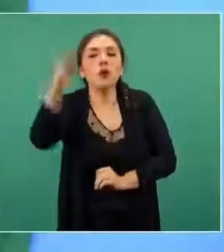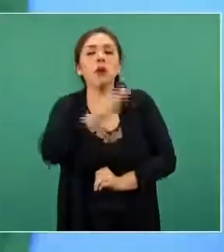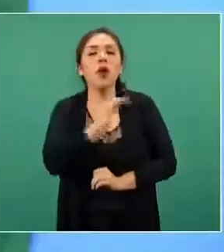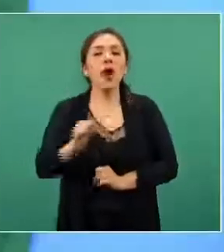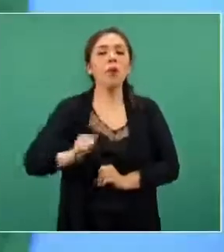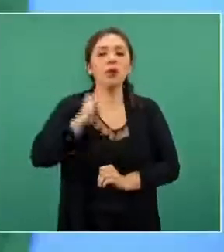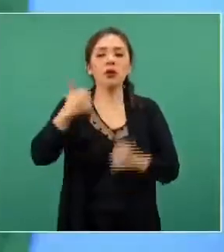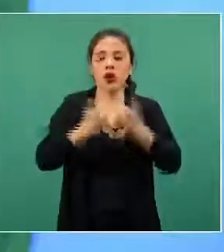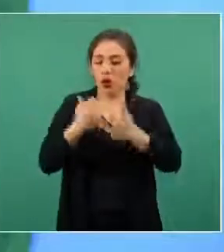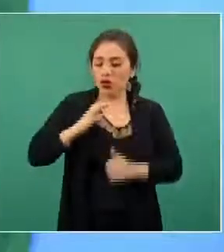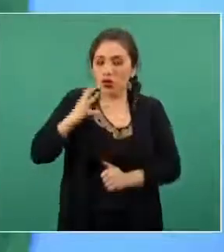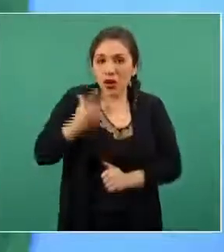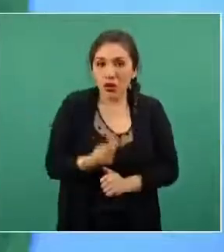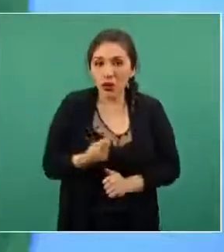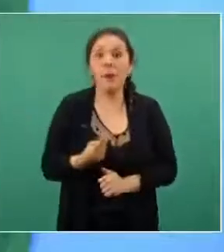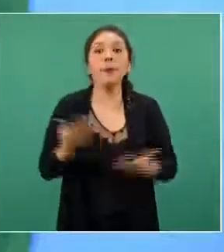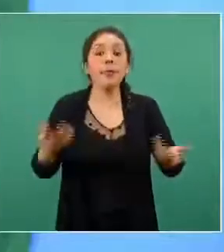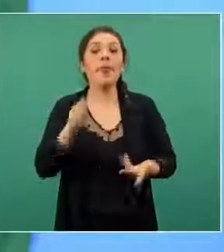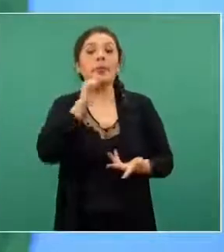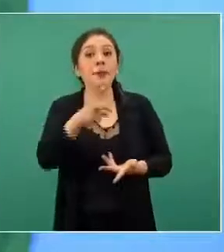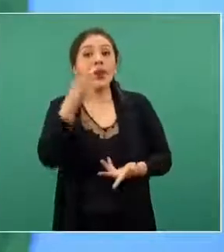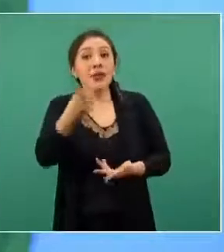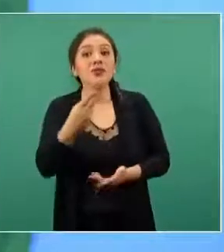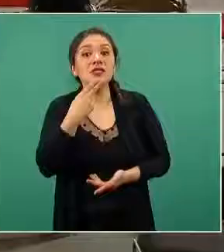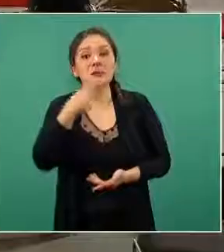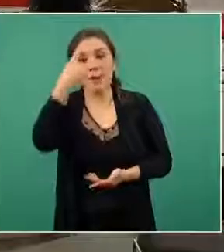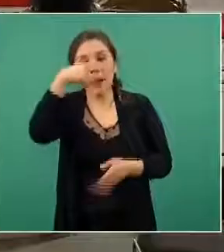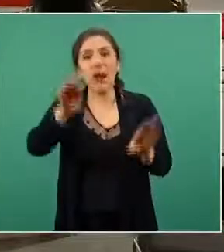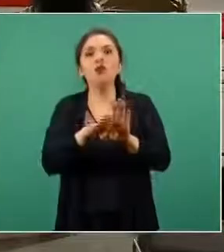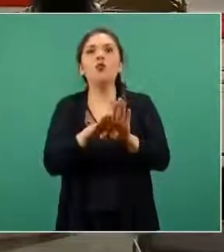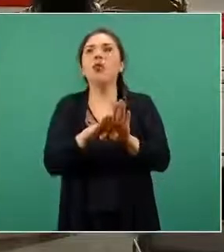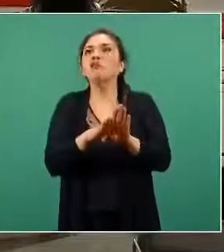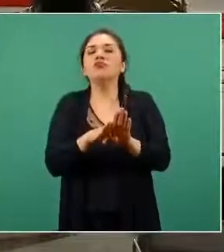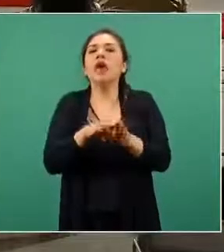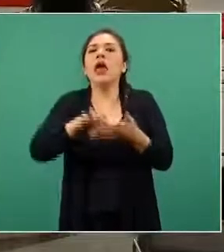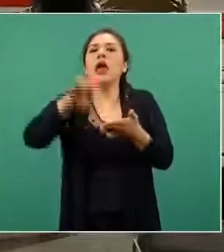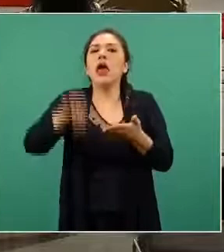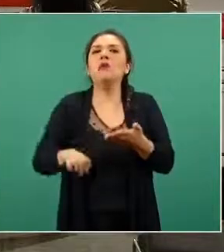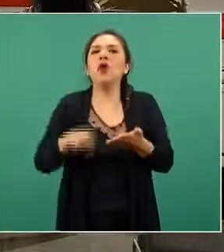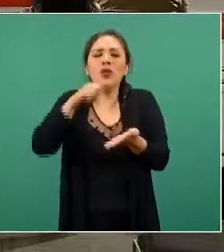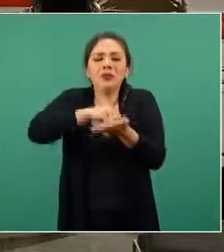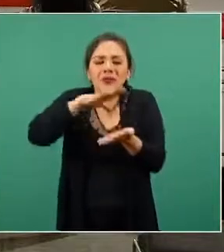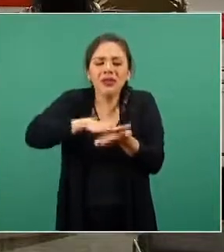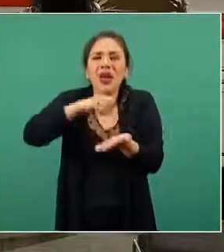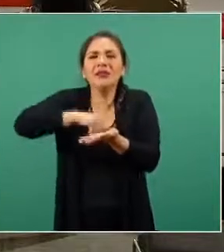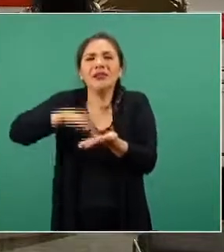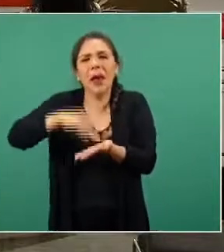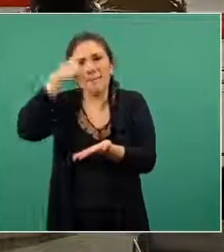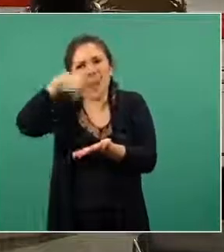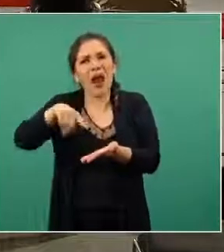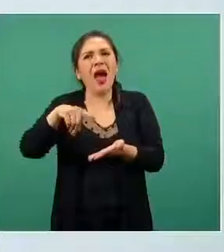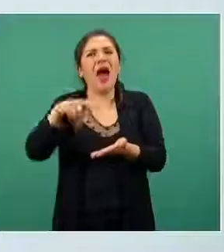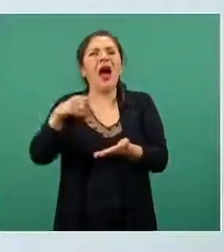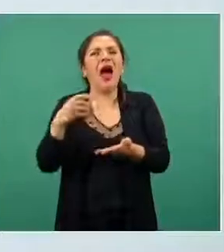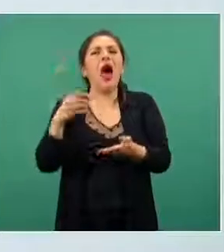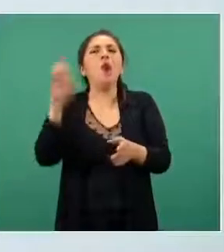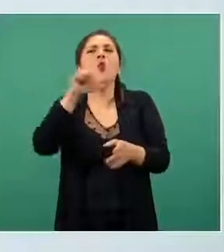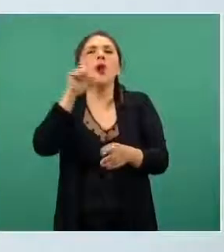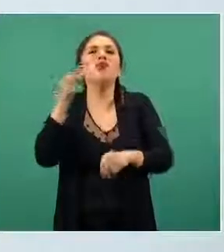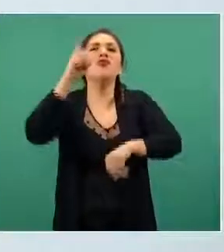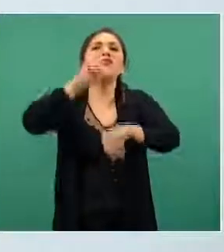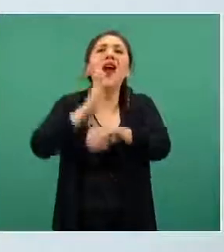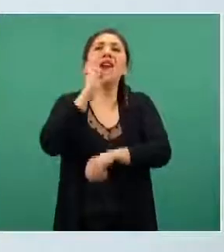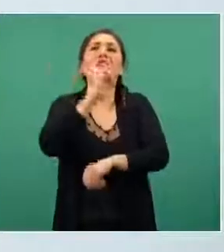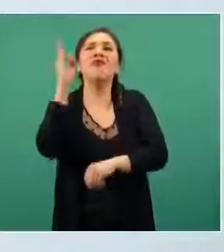aprovechar la tecnología. Y también esto ayuda, de hecho, a liberar espacios, tal vez de consulta externa, que ustedes recuerdan que normalmente